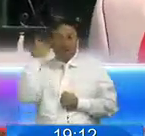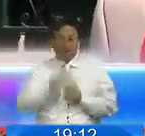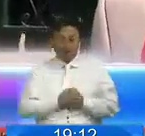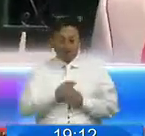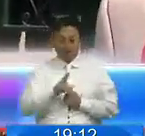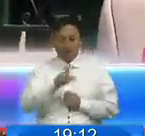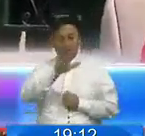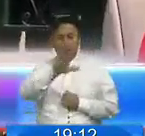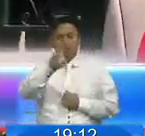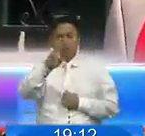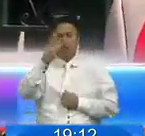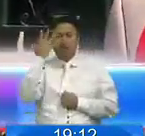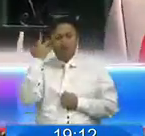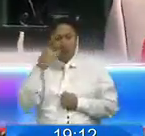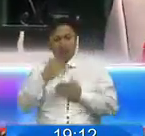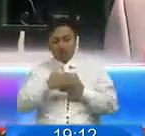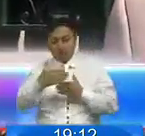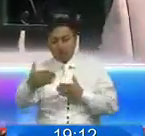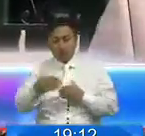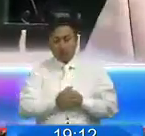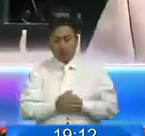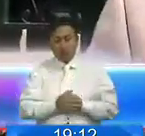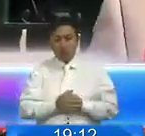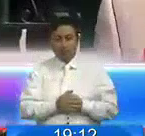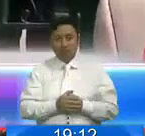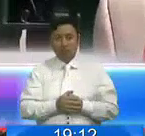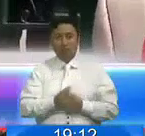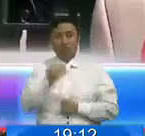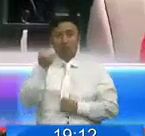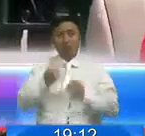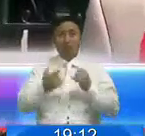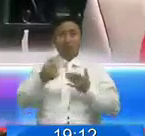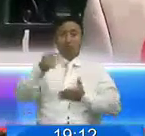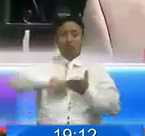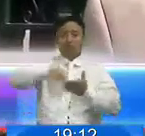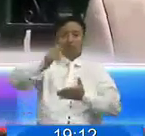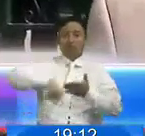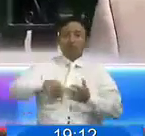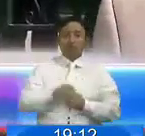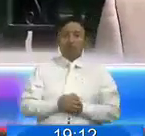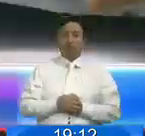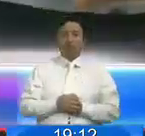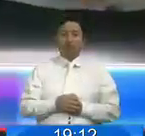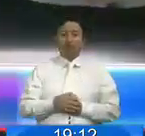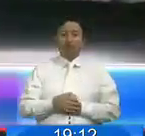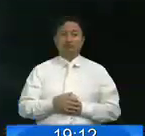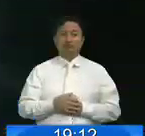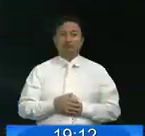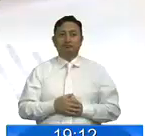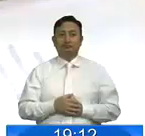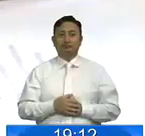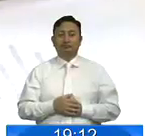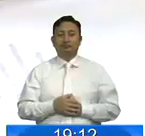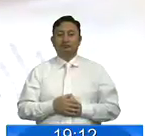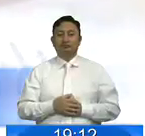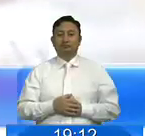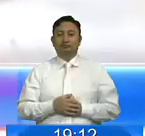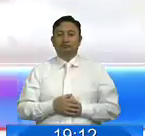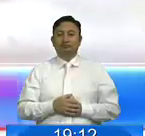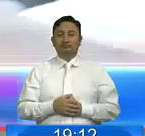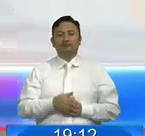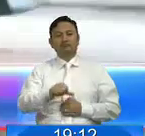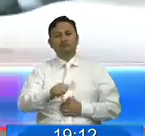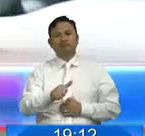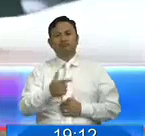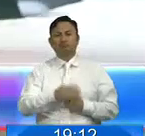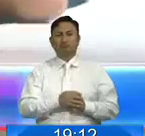56 días después, hasta que se hace la firma definitiva, la entrega y recepción. Además, también se arrojan